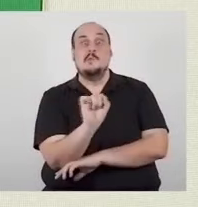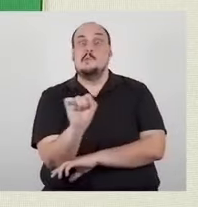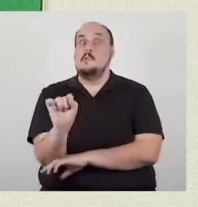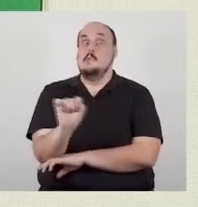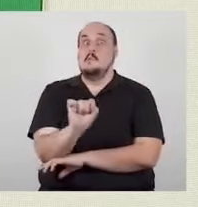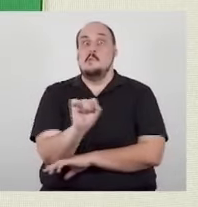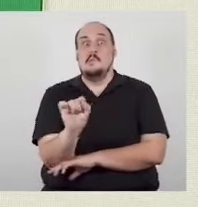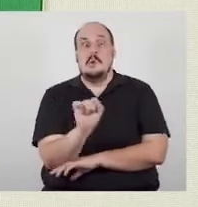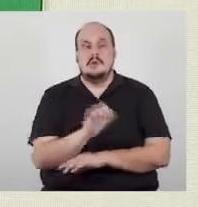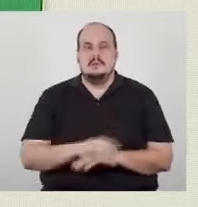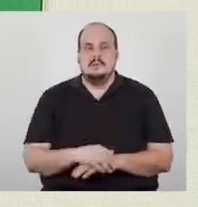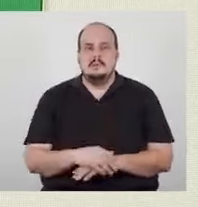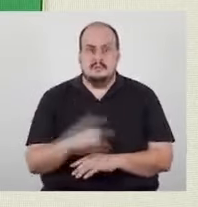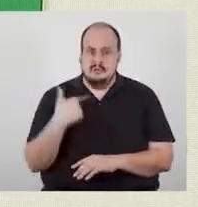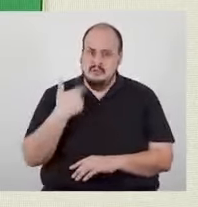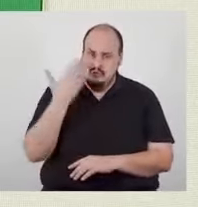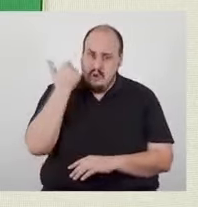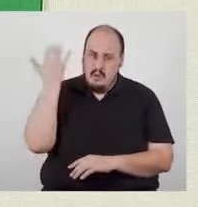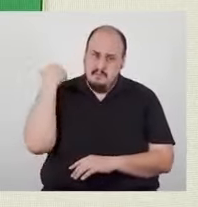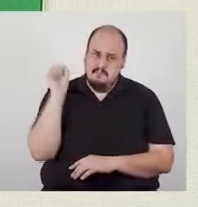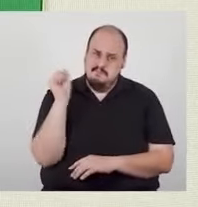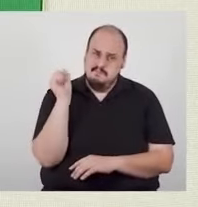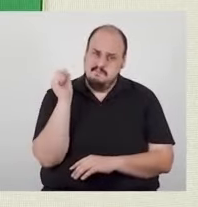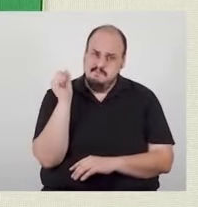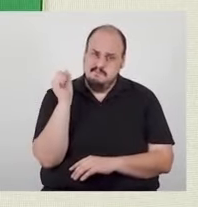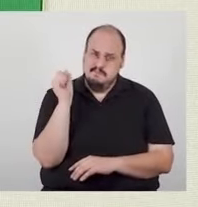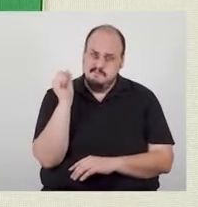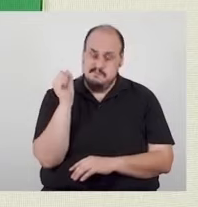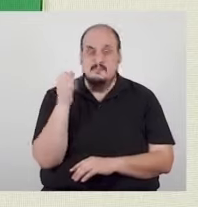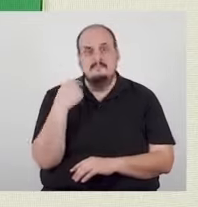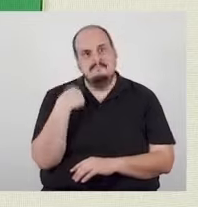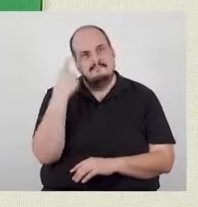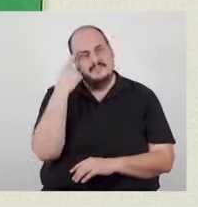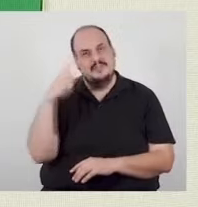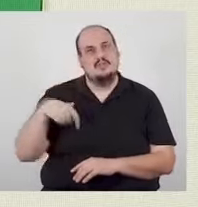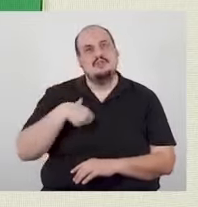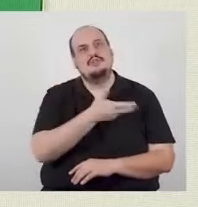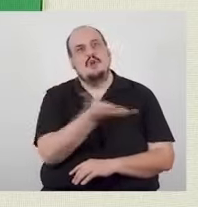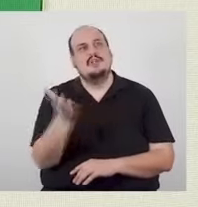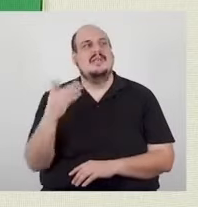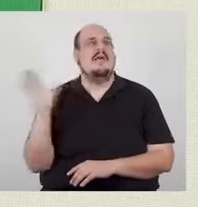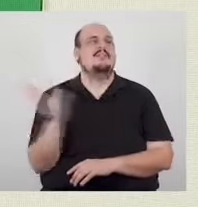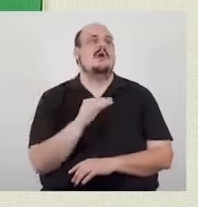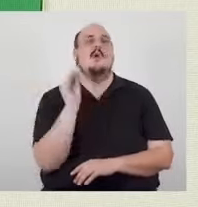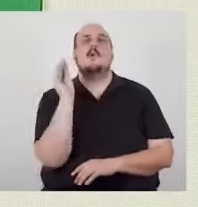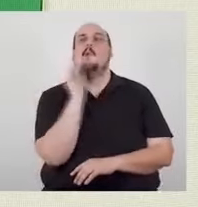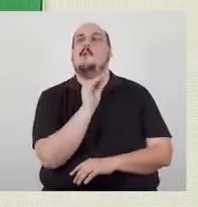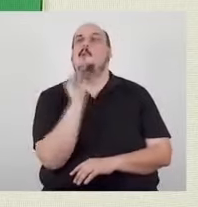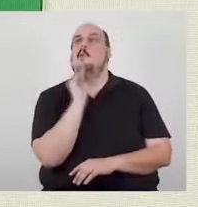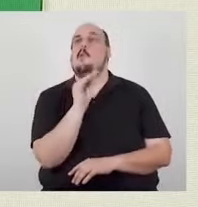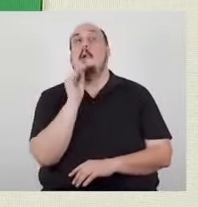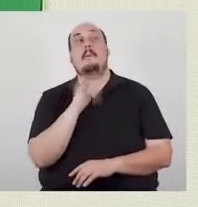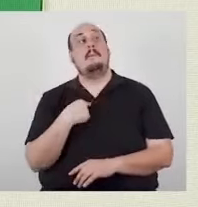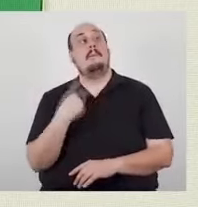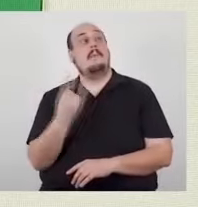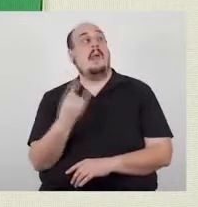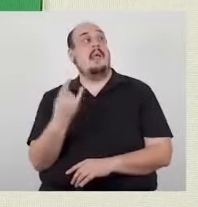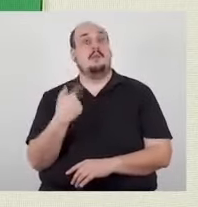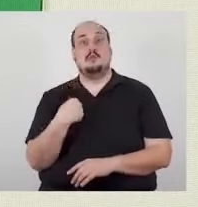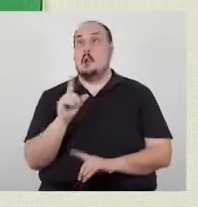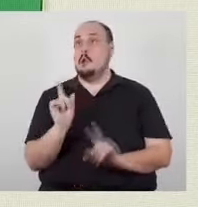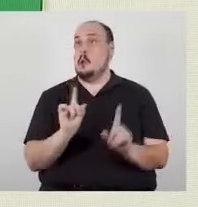en algún momento, en general, yo lo he hecho y me parece que estaría bueno que en esta sociedad donde se caretea mucho, donde se miente y donde los